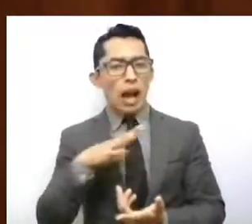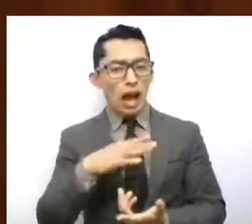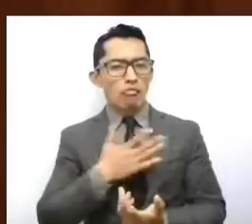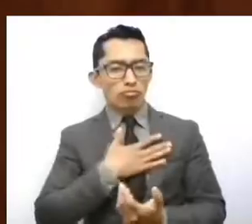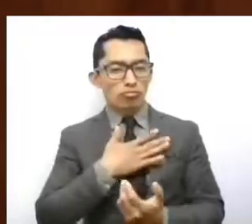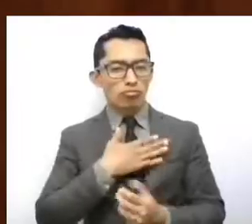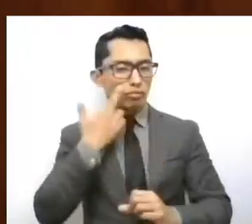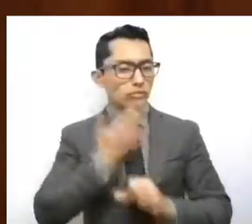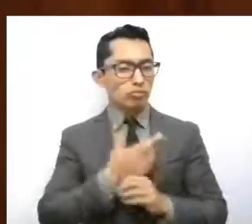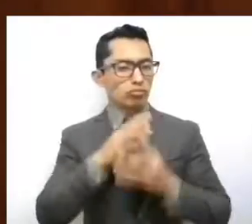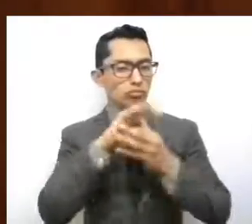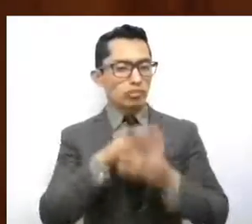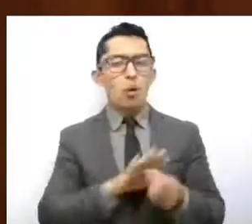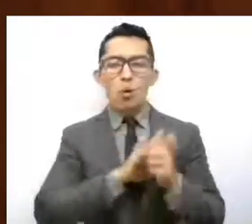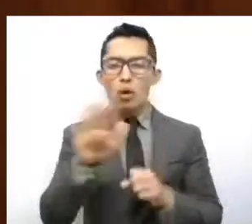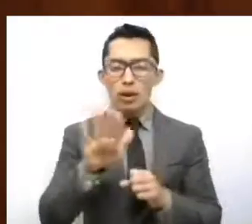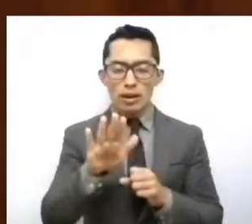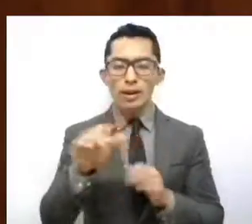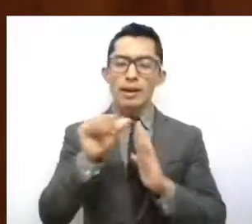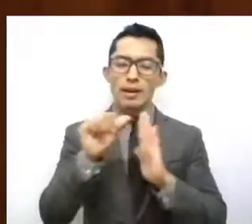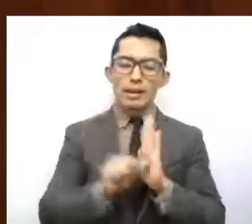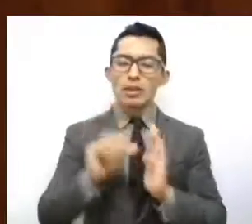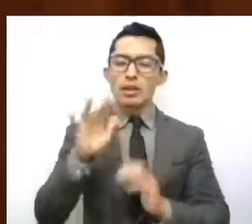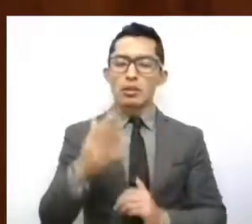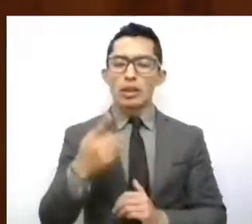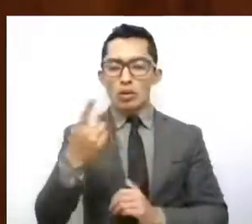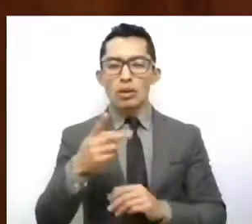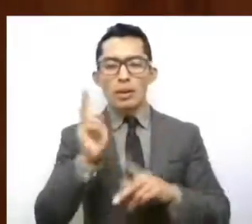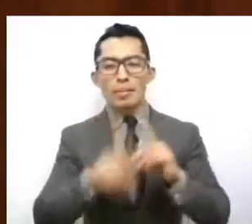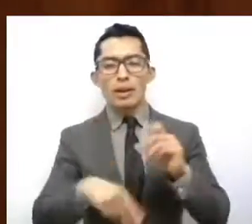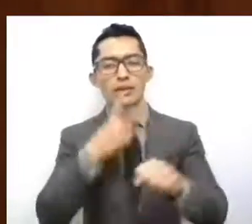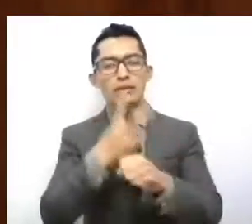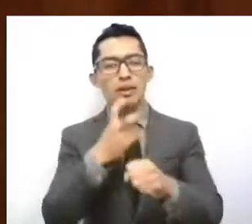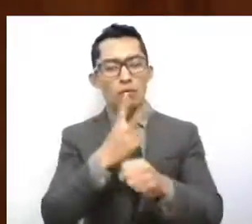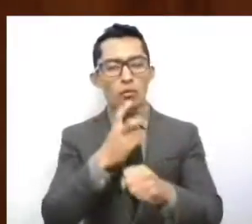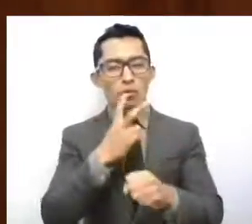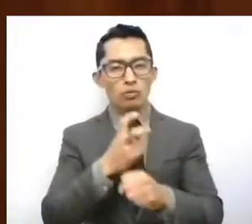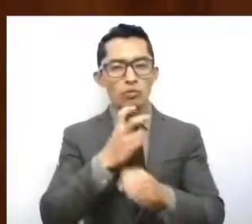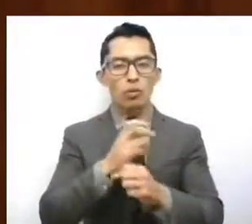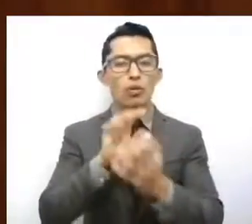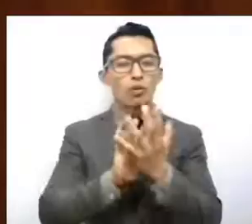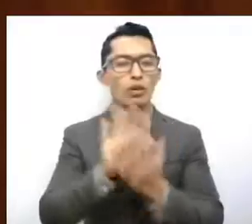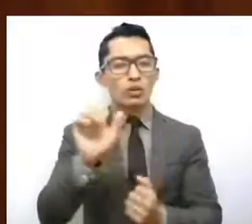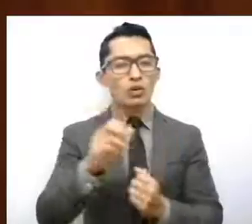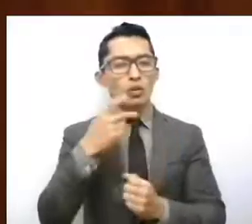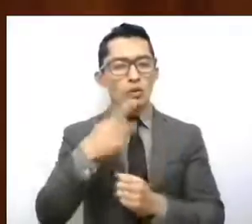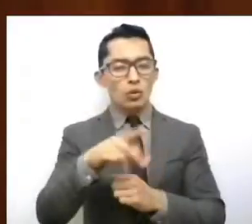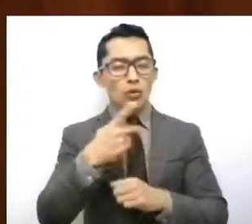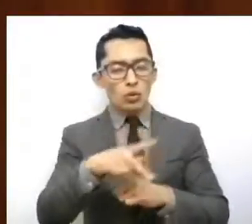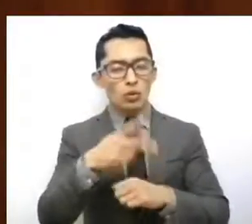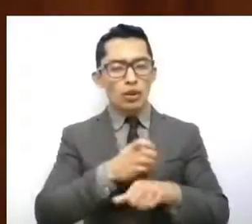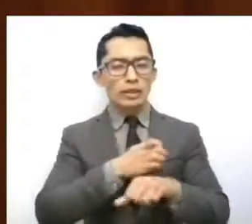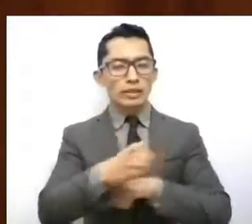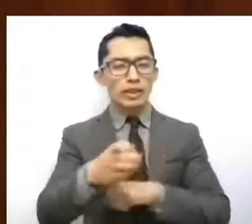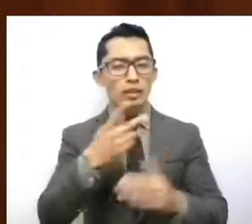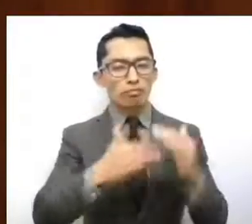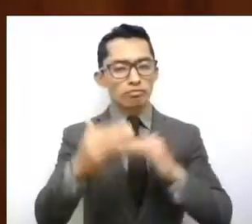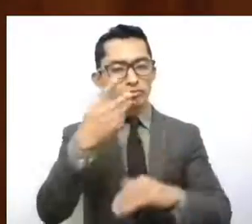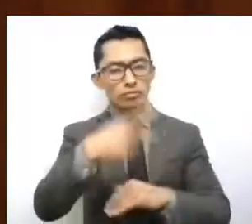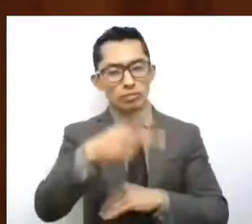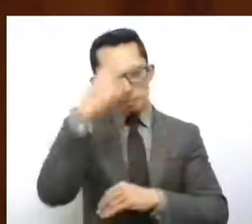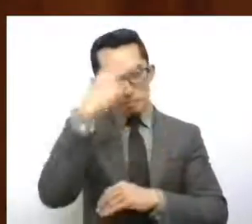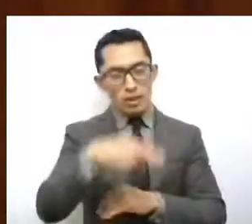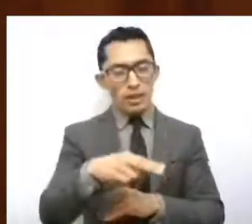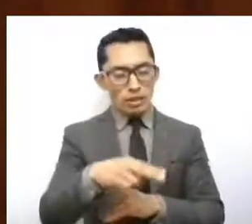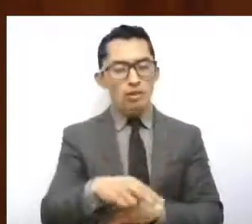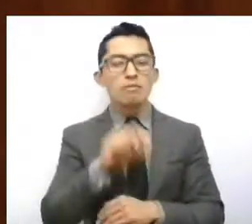señalado en los artículos 51, fracción segunda de la Constitución Política del Estado Libre y Soberano de México,